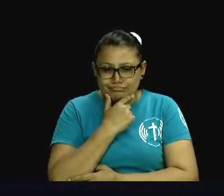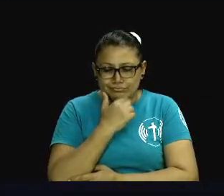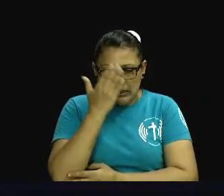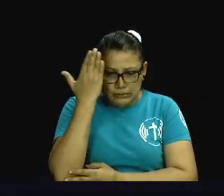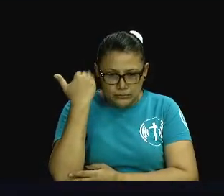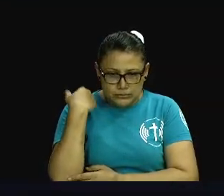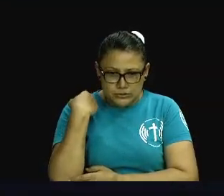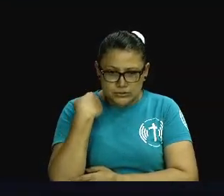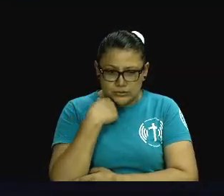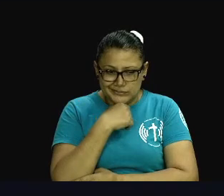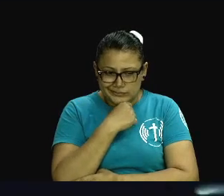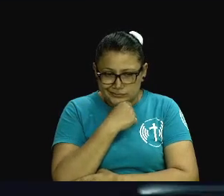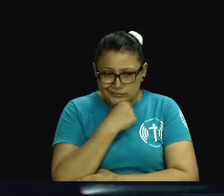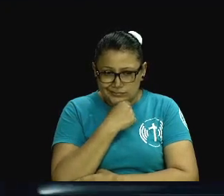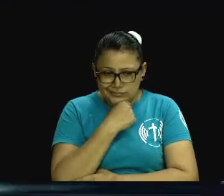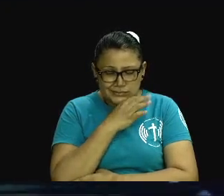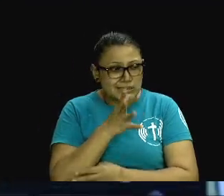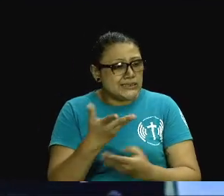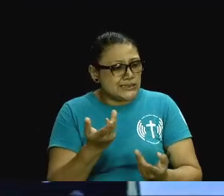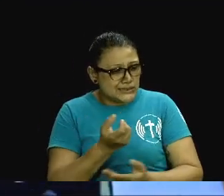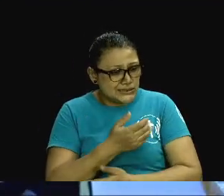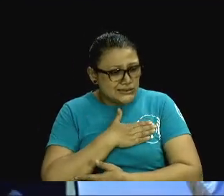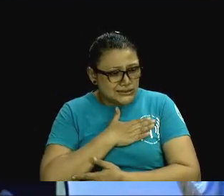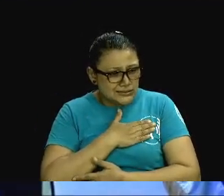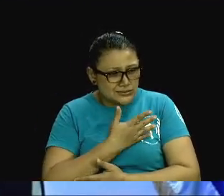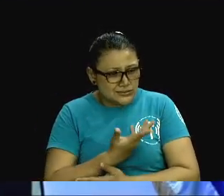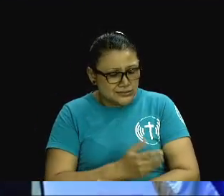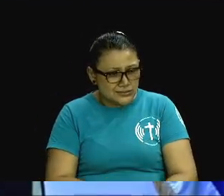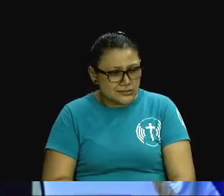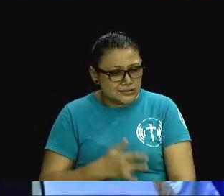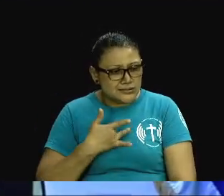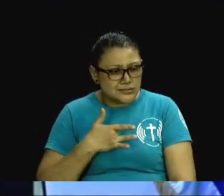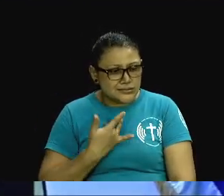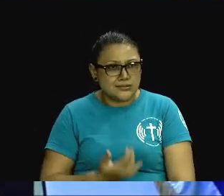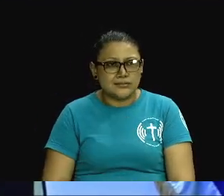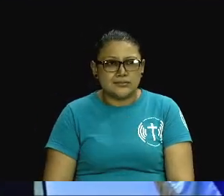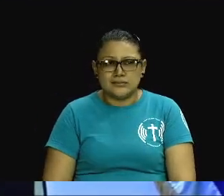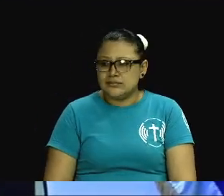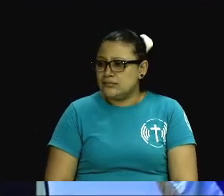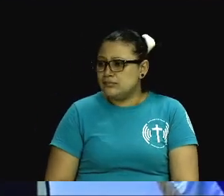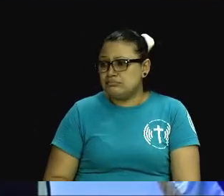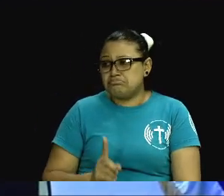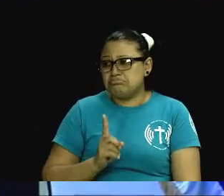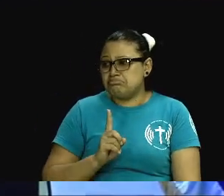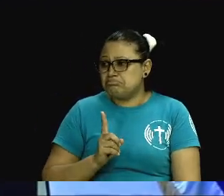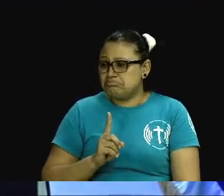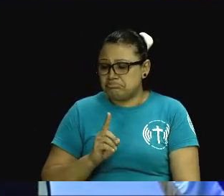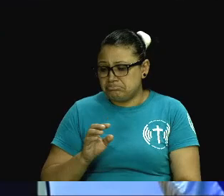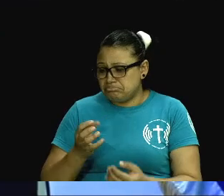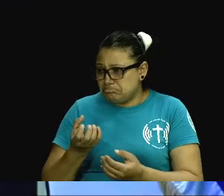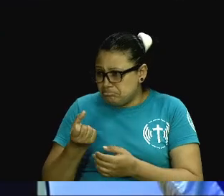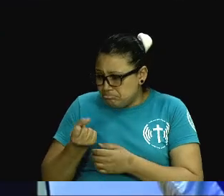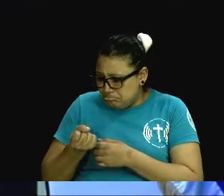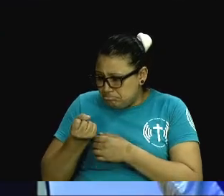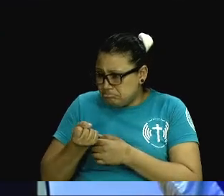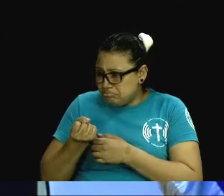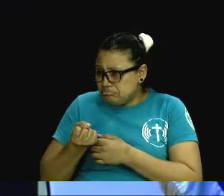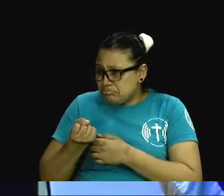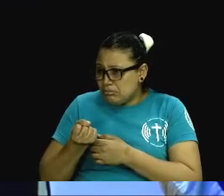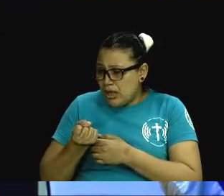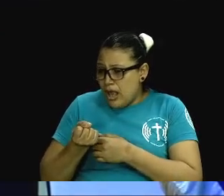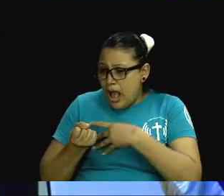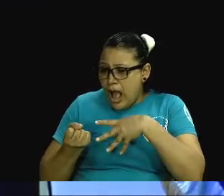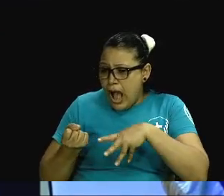comer y le dice a la mujer y que tenés sólo un puñado de